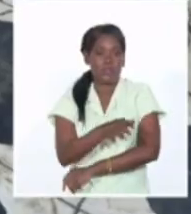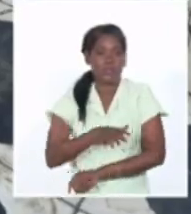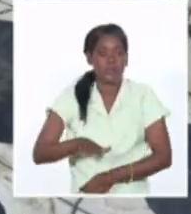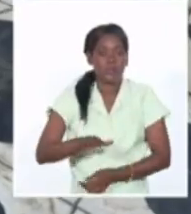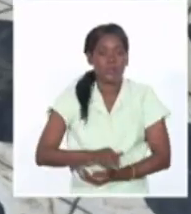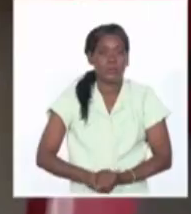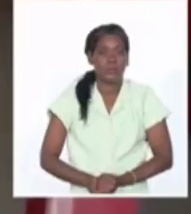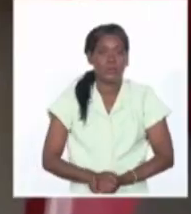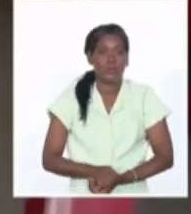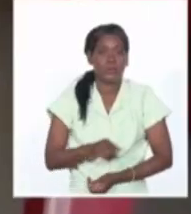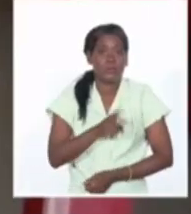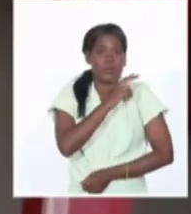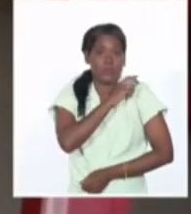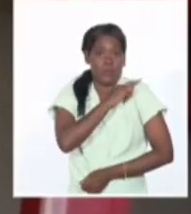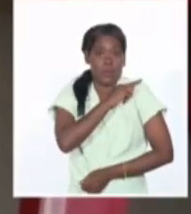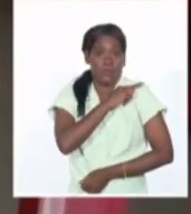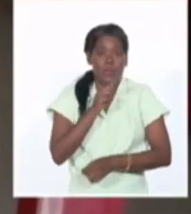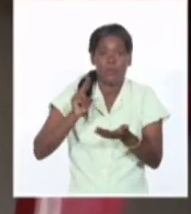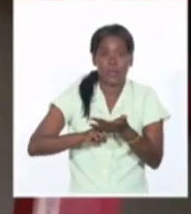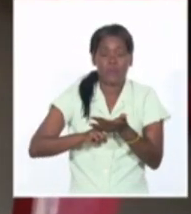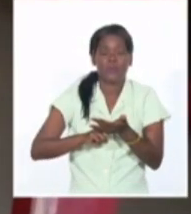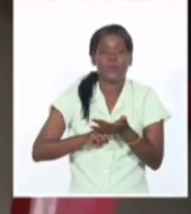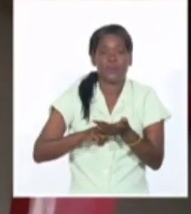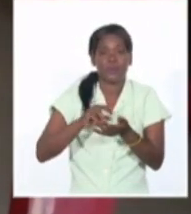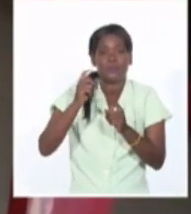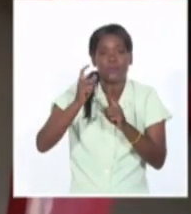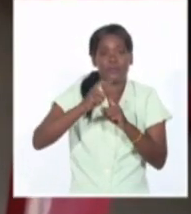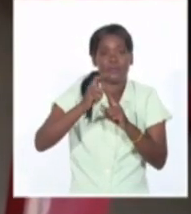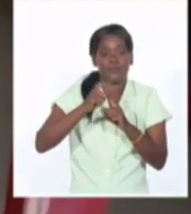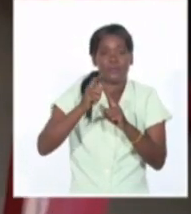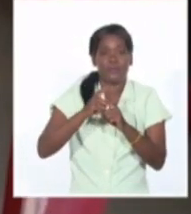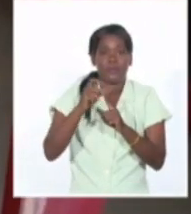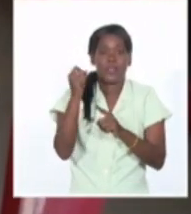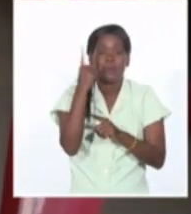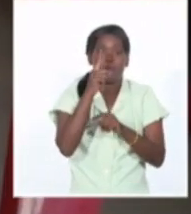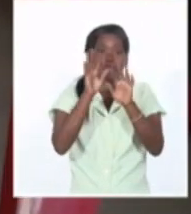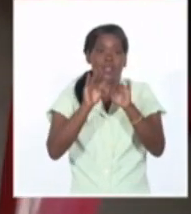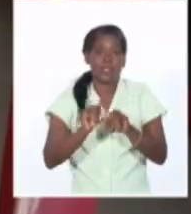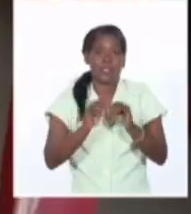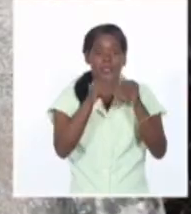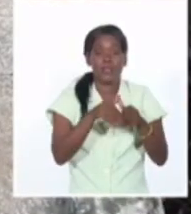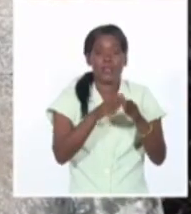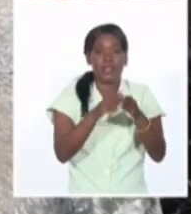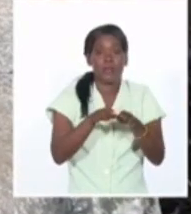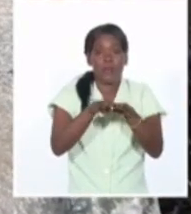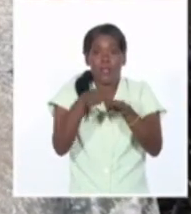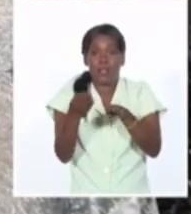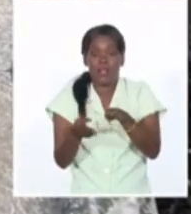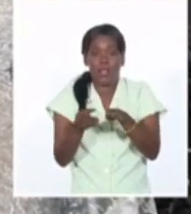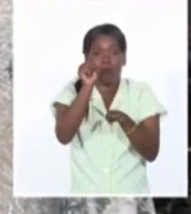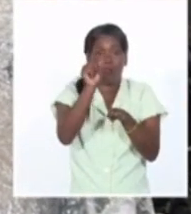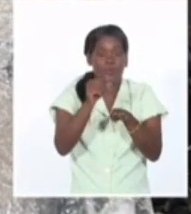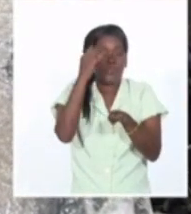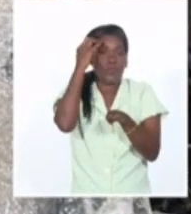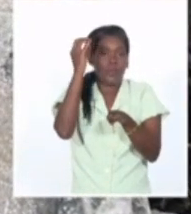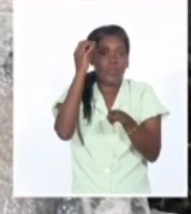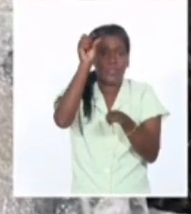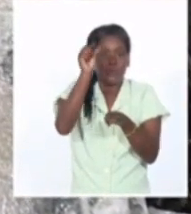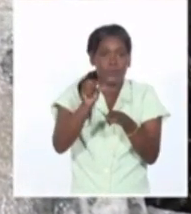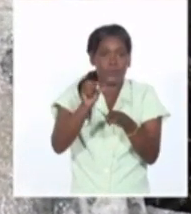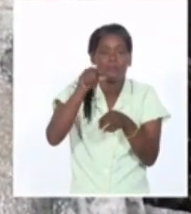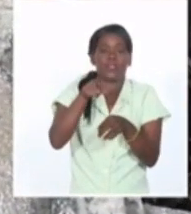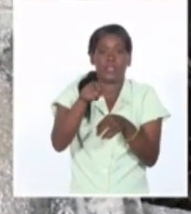miembro del Comité Central del Partido y primera secretaria en Granma, Yanaisi Capó Nápoles, junto a la gobernadora Yanexi Terry, así como autoridades